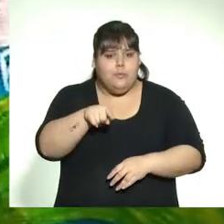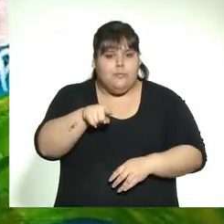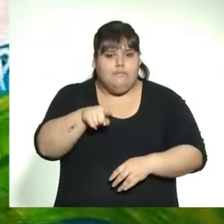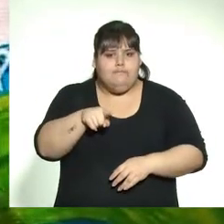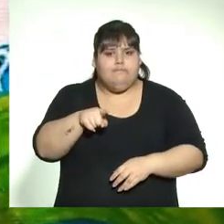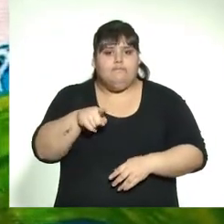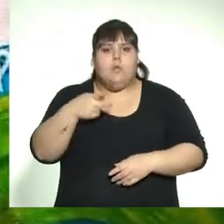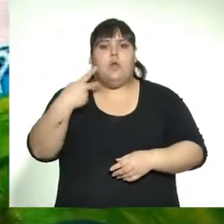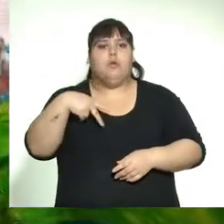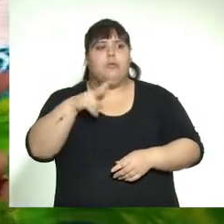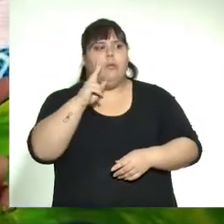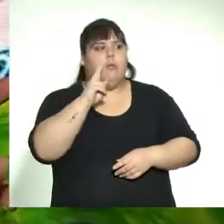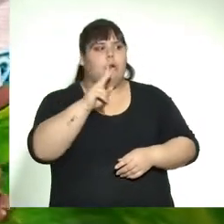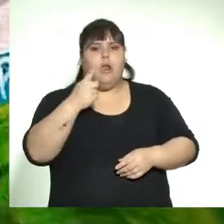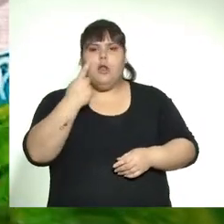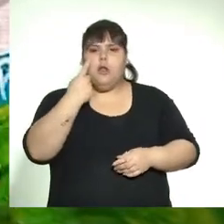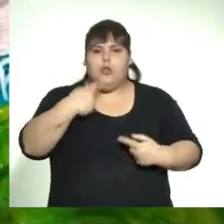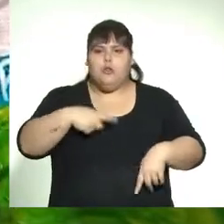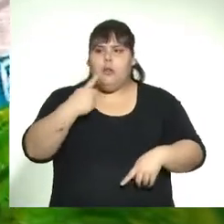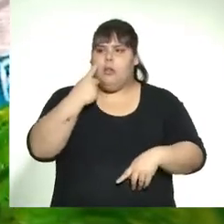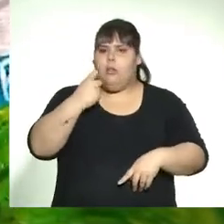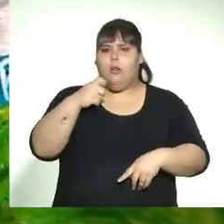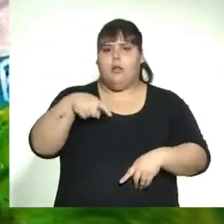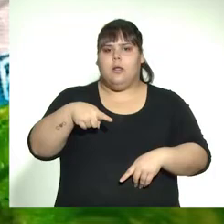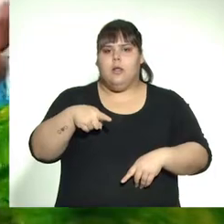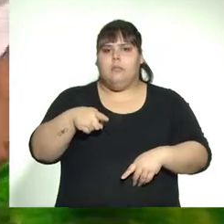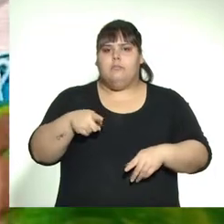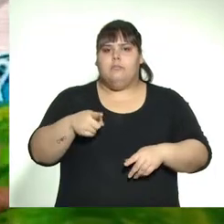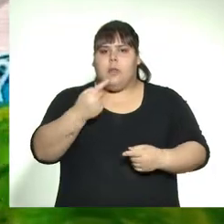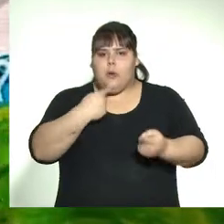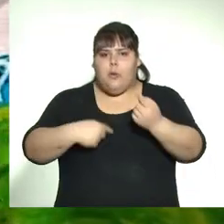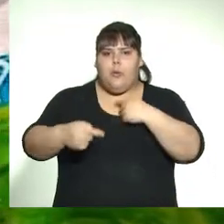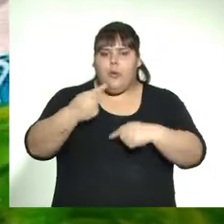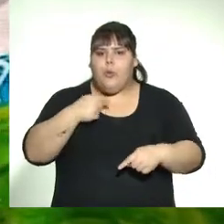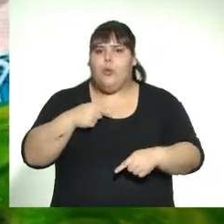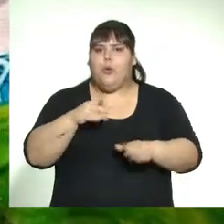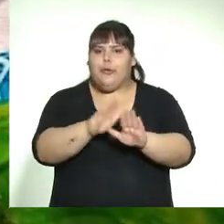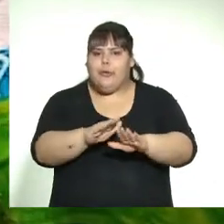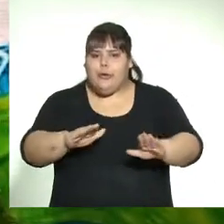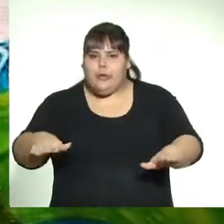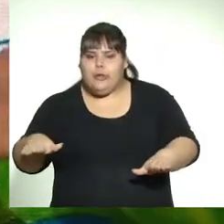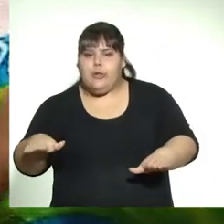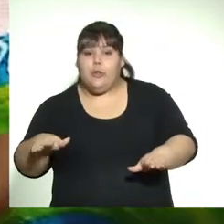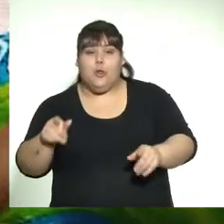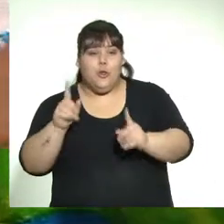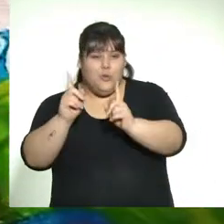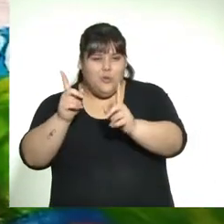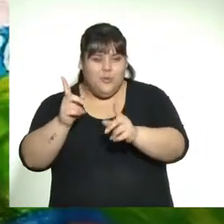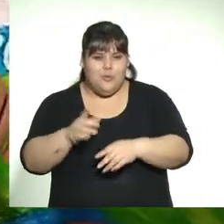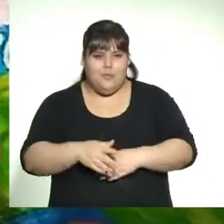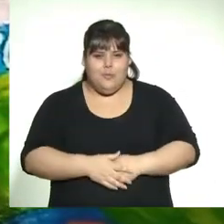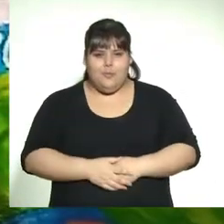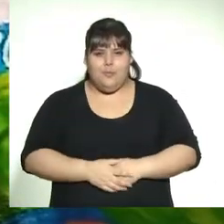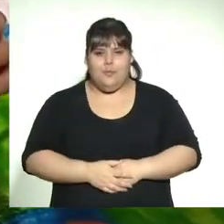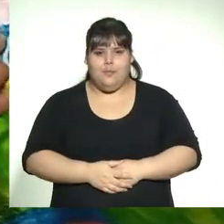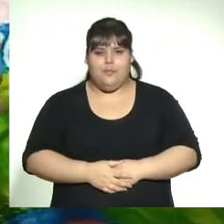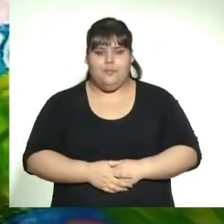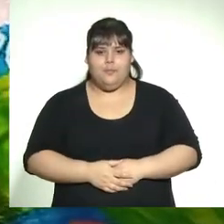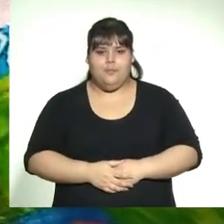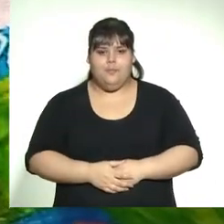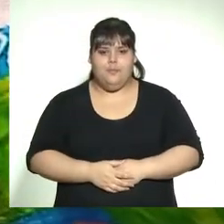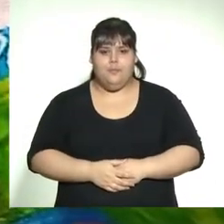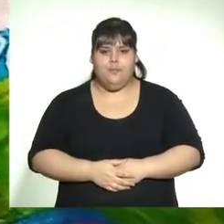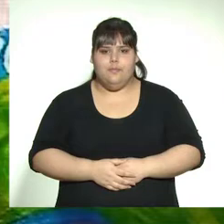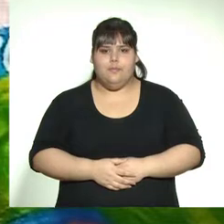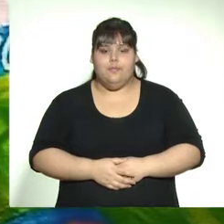cotidiano, a partir de lo que veíamos y lo que diariamente se nos presentaba, las inquietudes que tenían los estudiantes y los docentes,